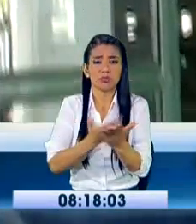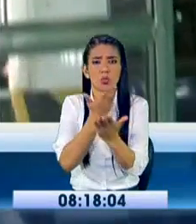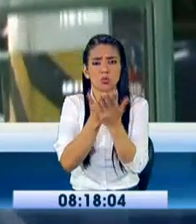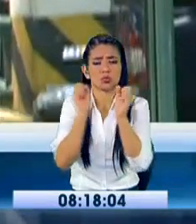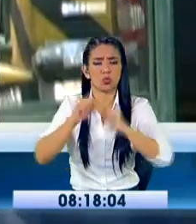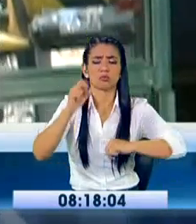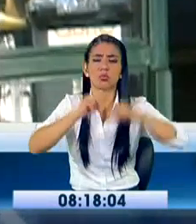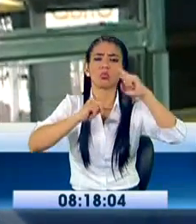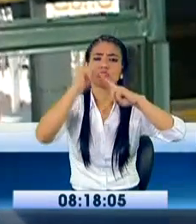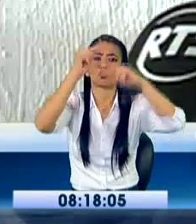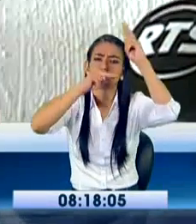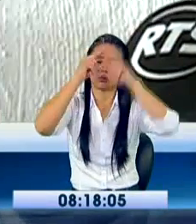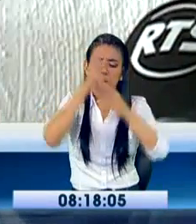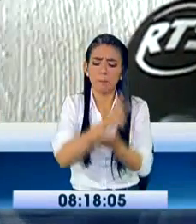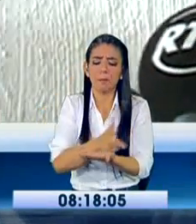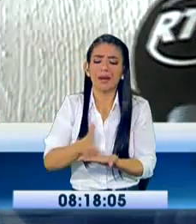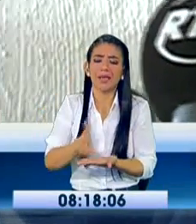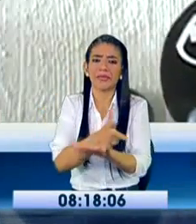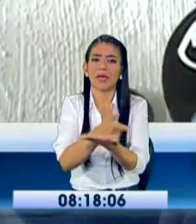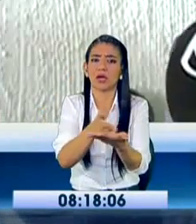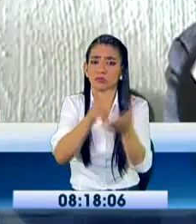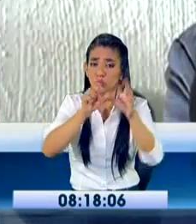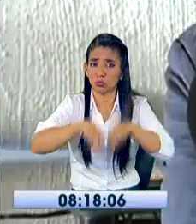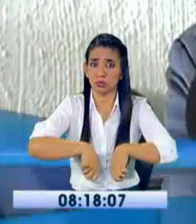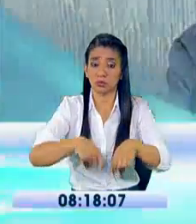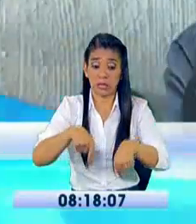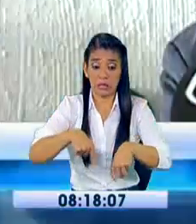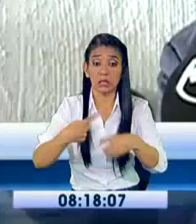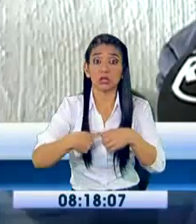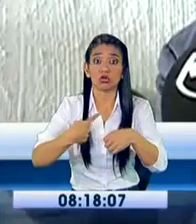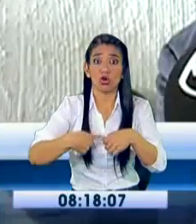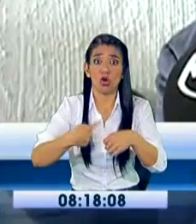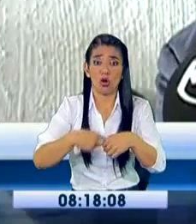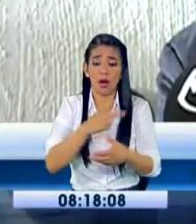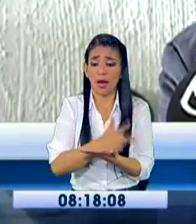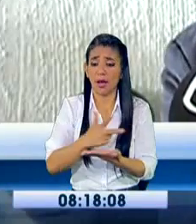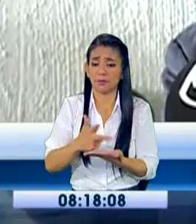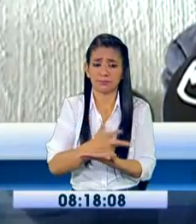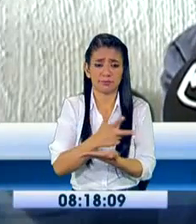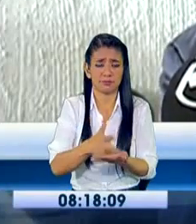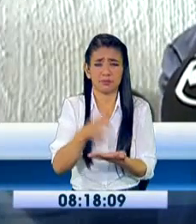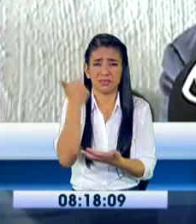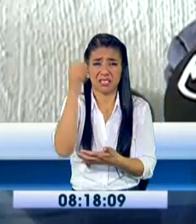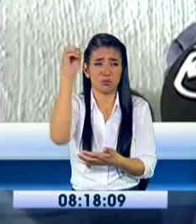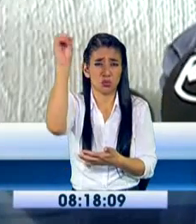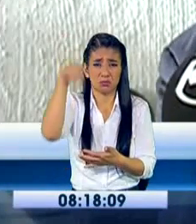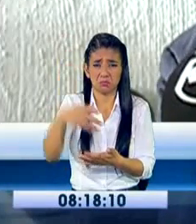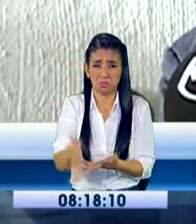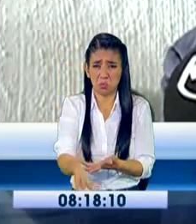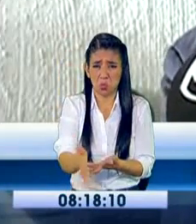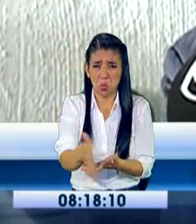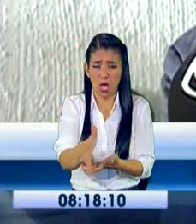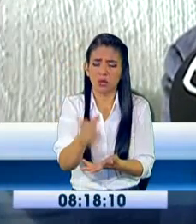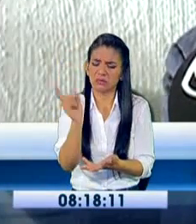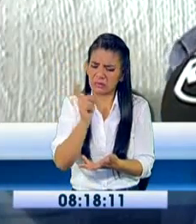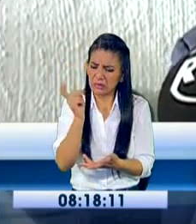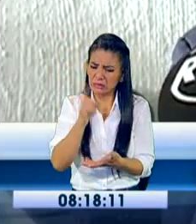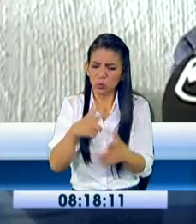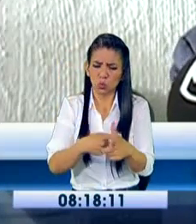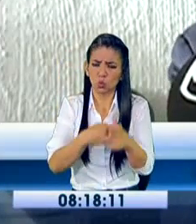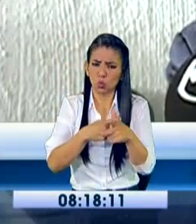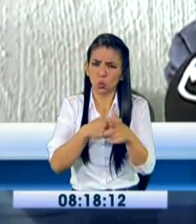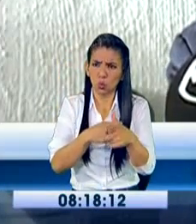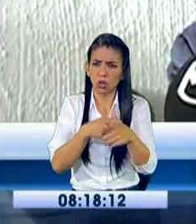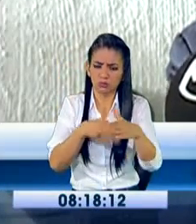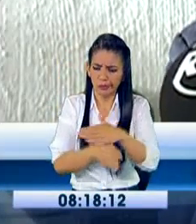discutiendo justamente en este proyecto de ordenanza. Lo cierto es que el proyecto de ordenanza está siendo aún analizado y se espera que entre en primer debate en los